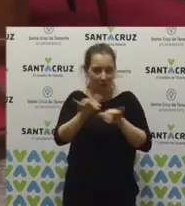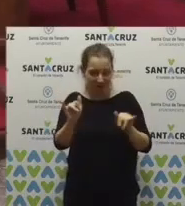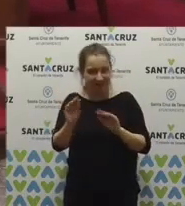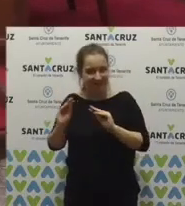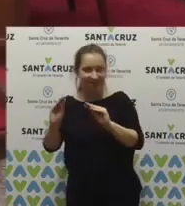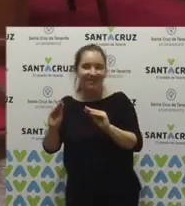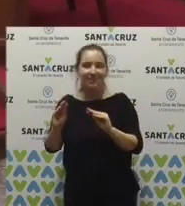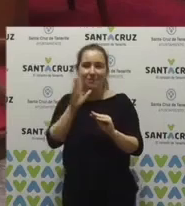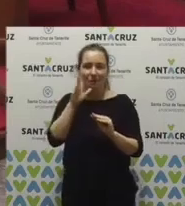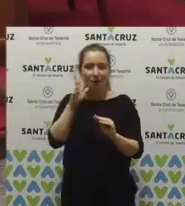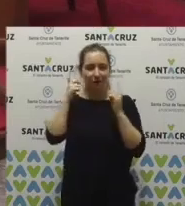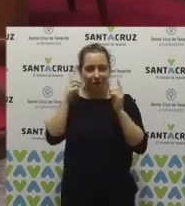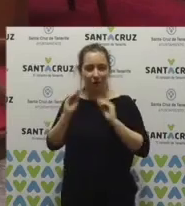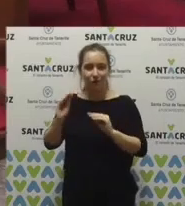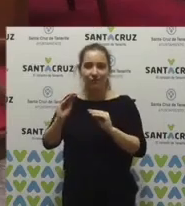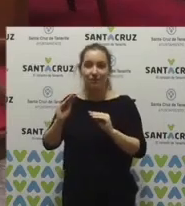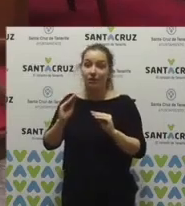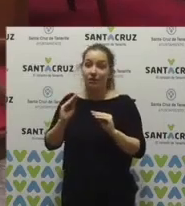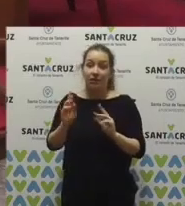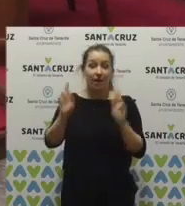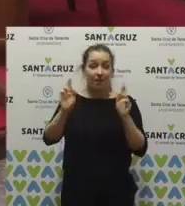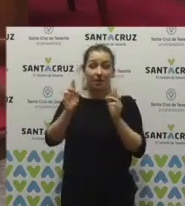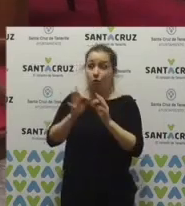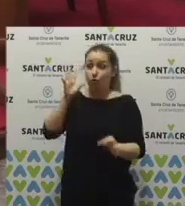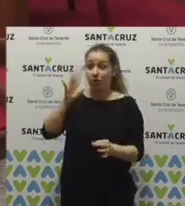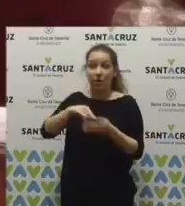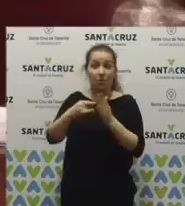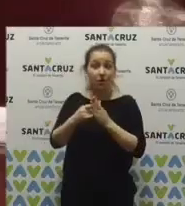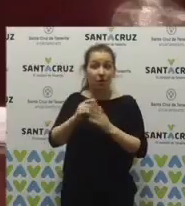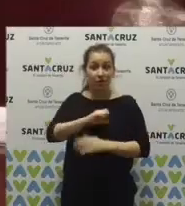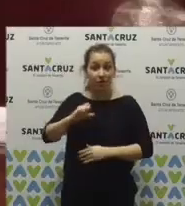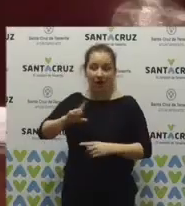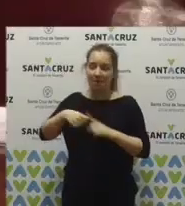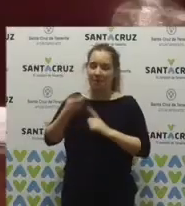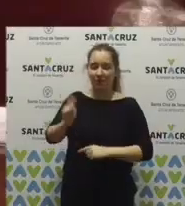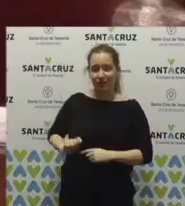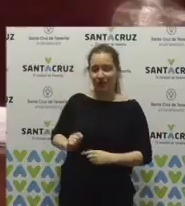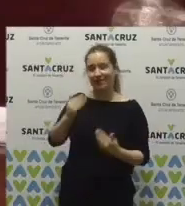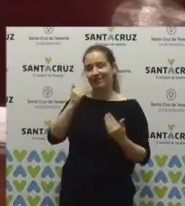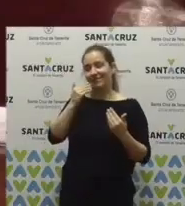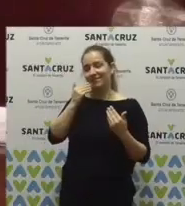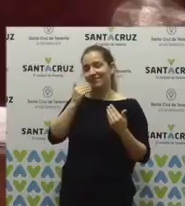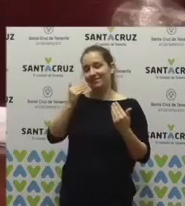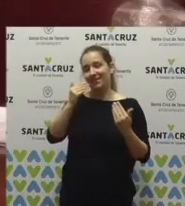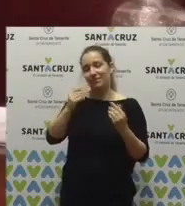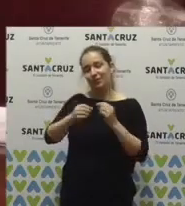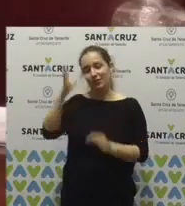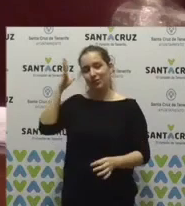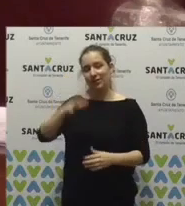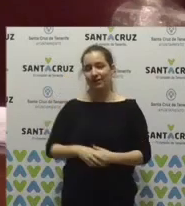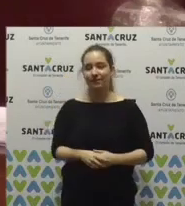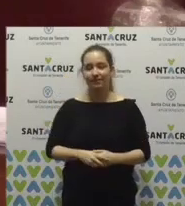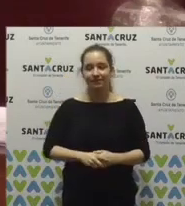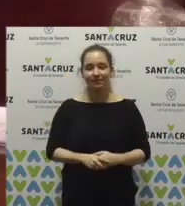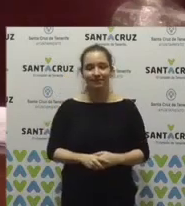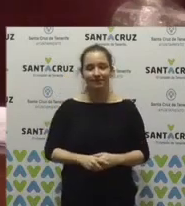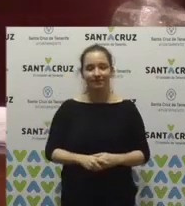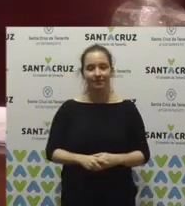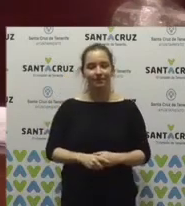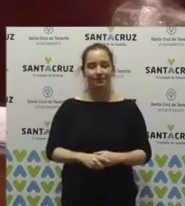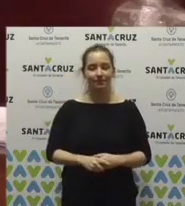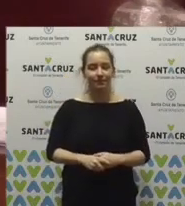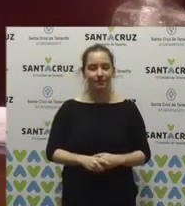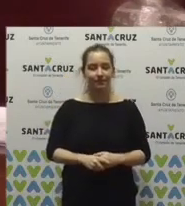en sus proyectos en este caso personales y profesionales que emprendan pasamos a la parte